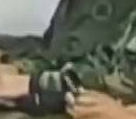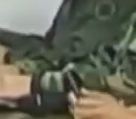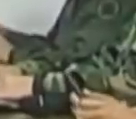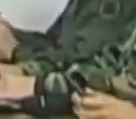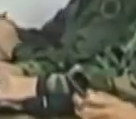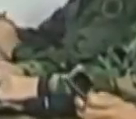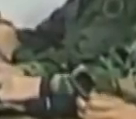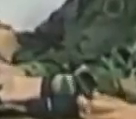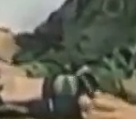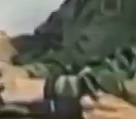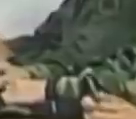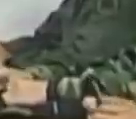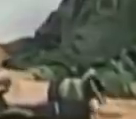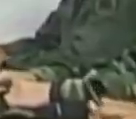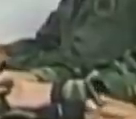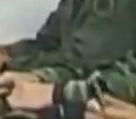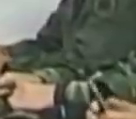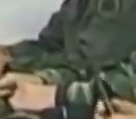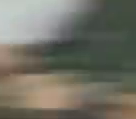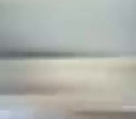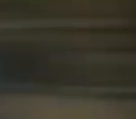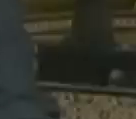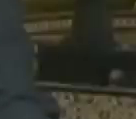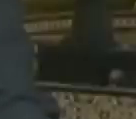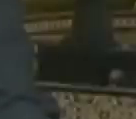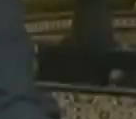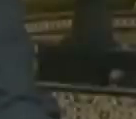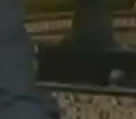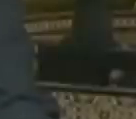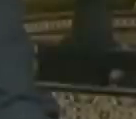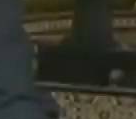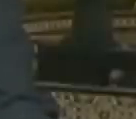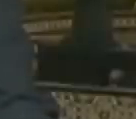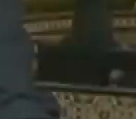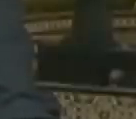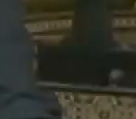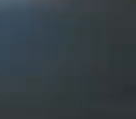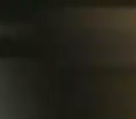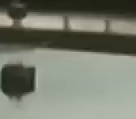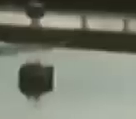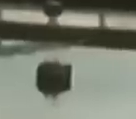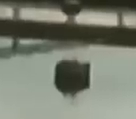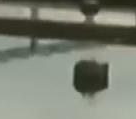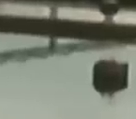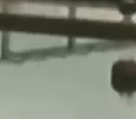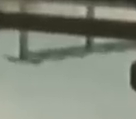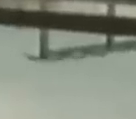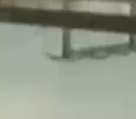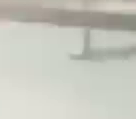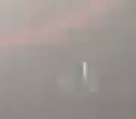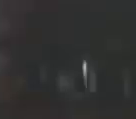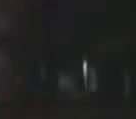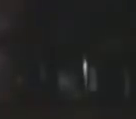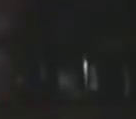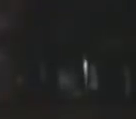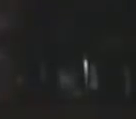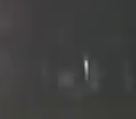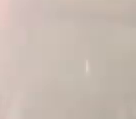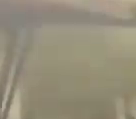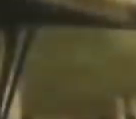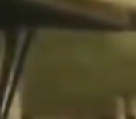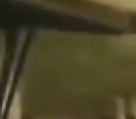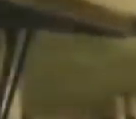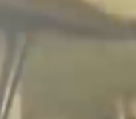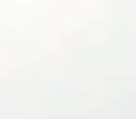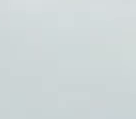pueblo. Rápidamente se activó un plan de contingencia porque la electricidad es transversal y afectó a todos los